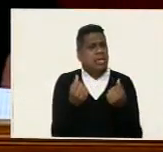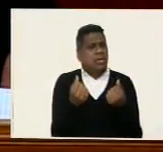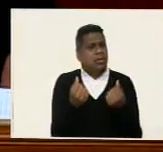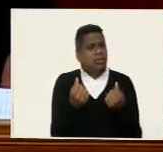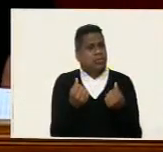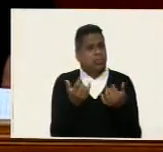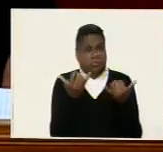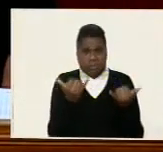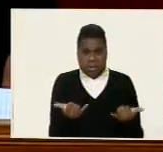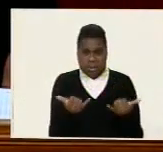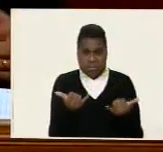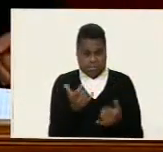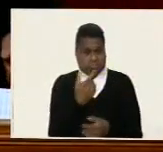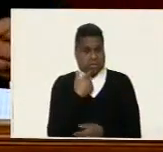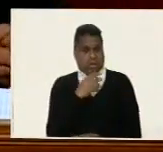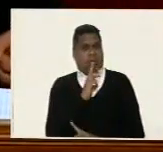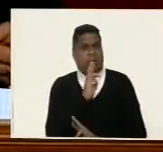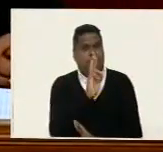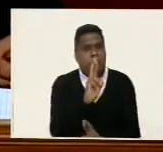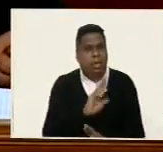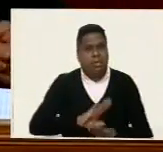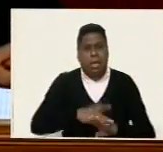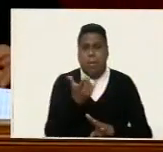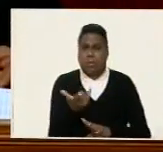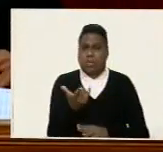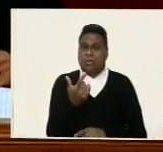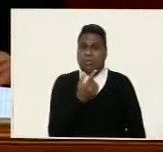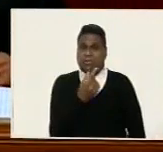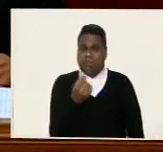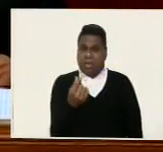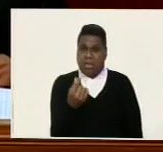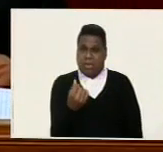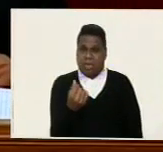respuesta. Porque eso es un negocio para ellos, la droga, ¿ves?